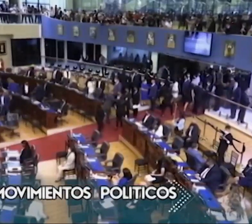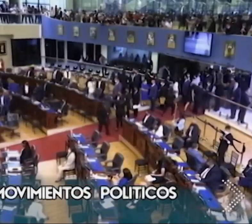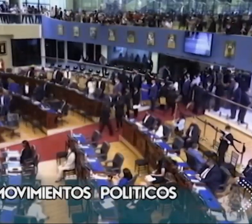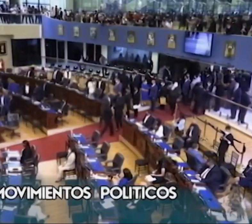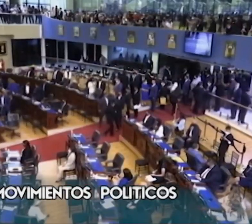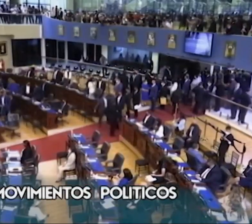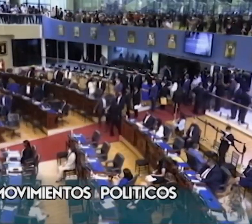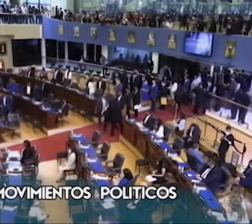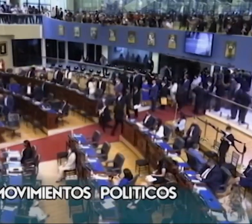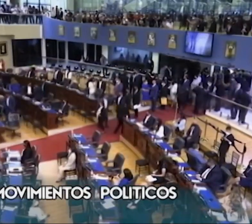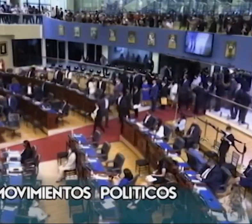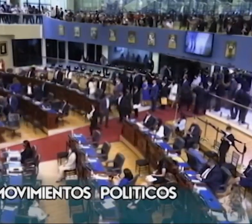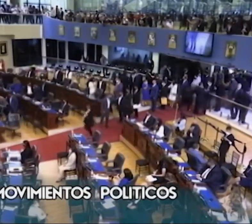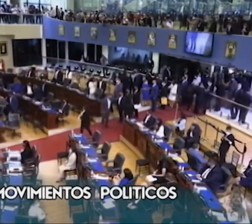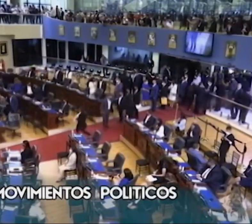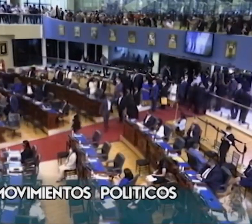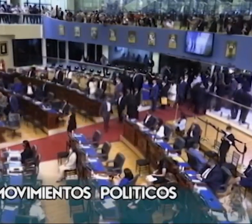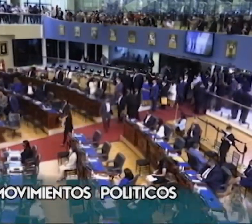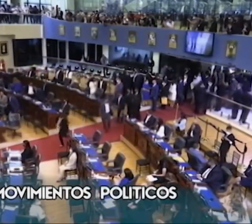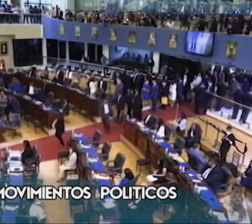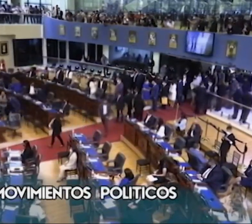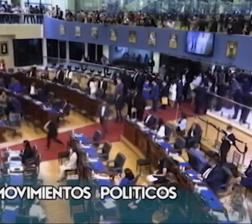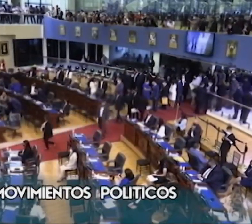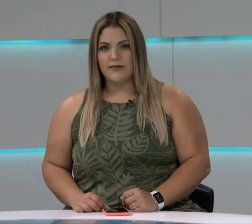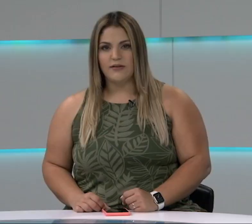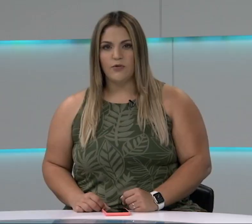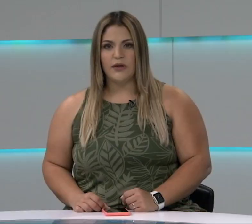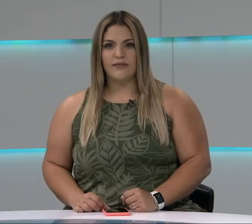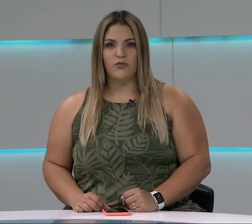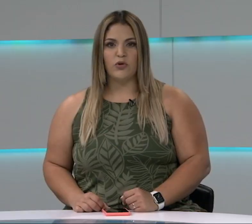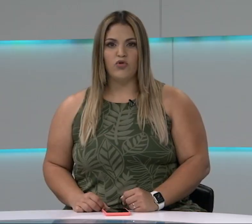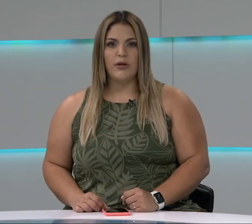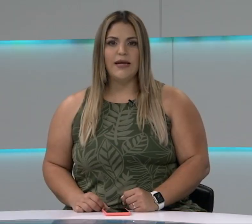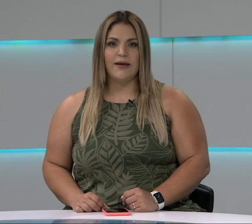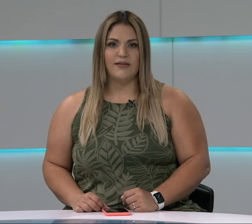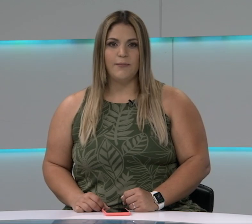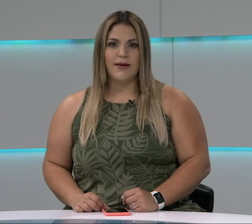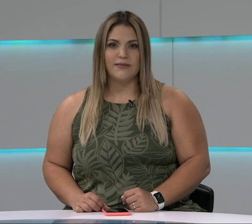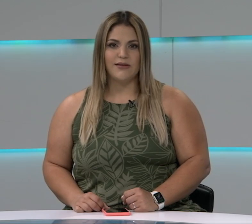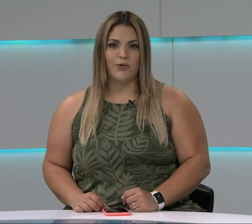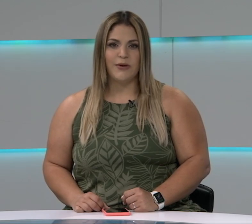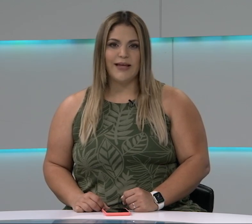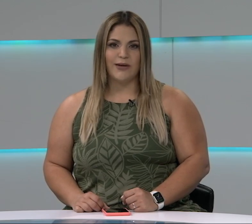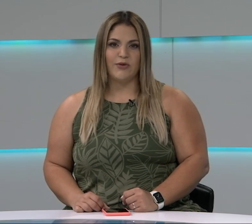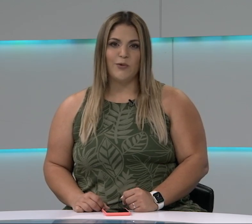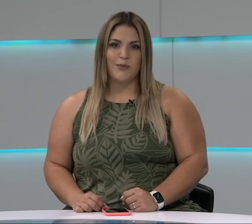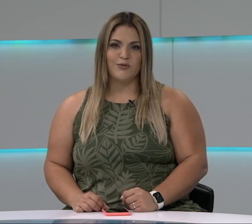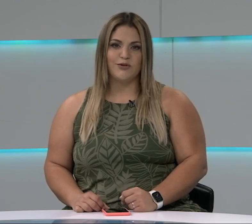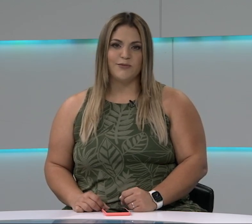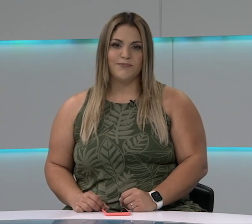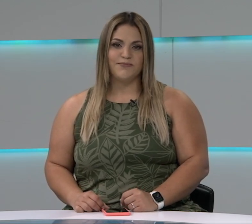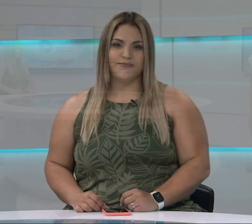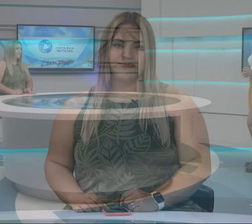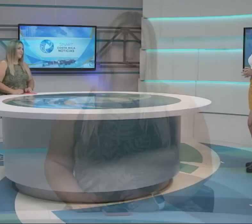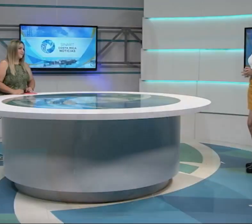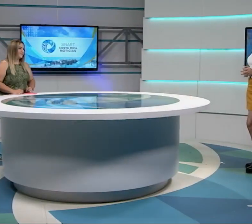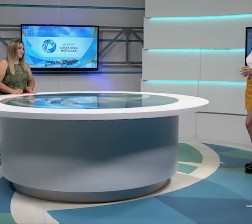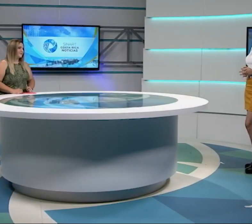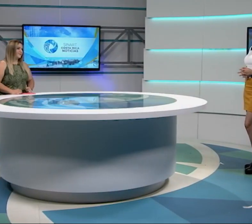Nayib Bukele. Al volver de la pausa tendremos un análisis sobre la situación en este país centroamericano. Ya volvemos.